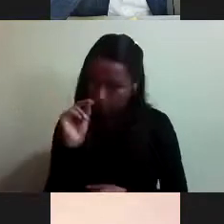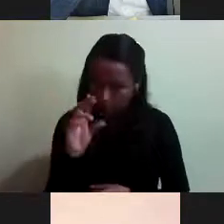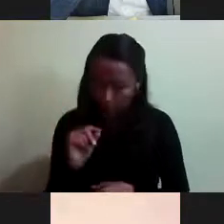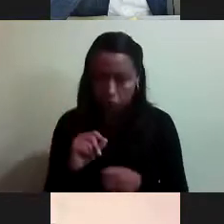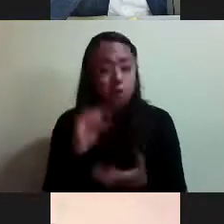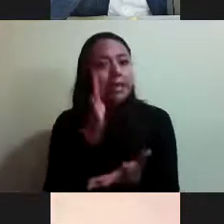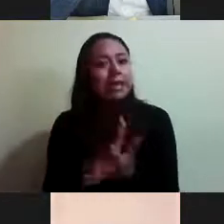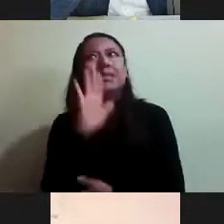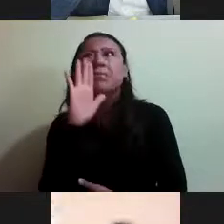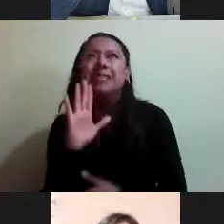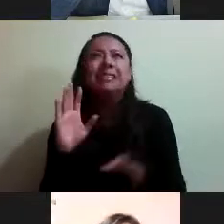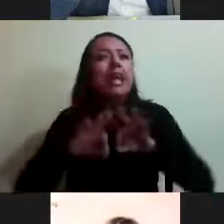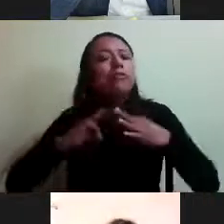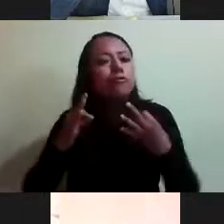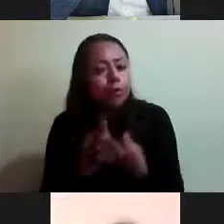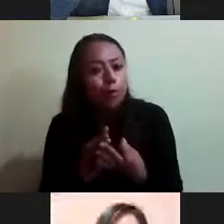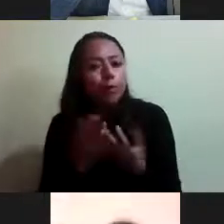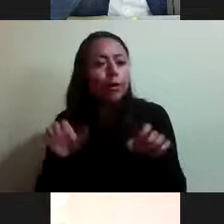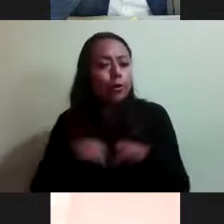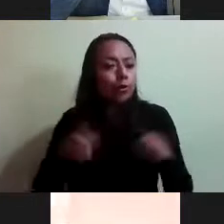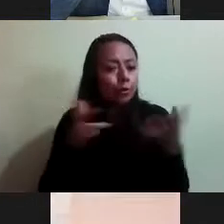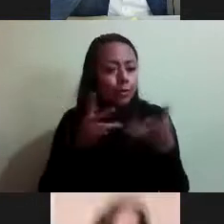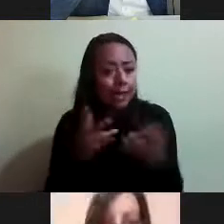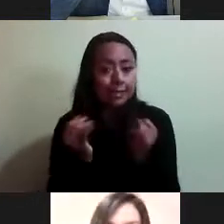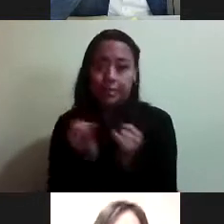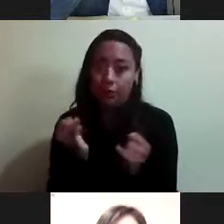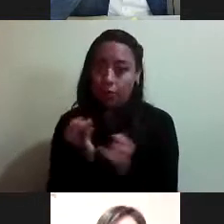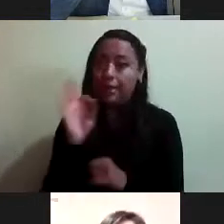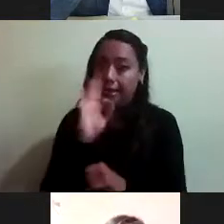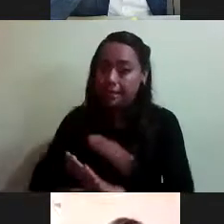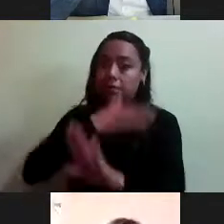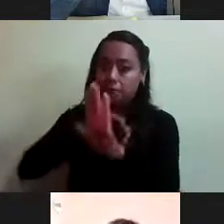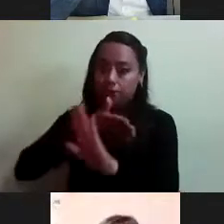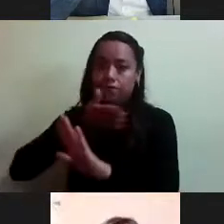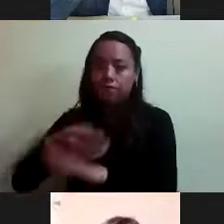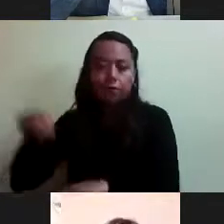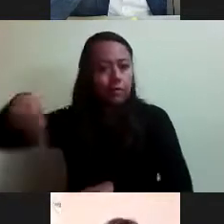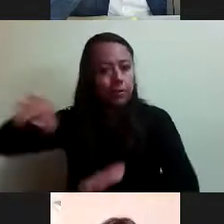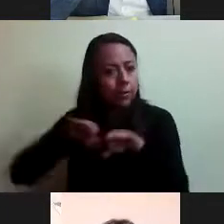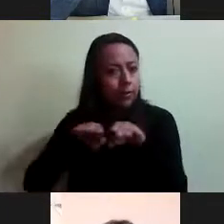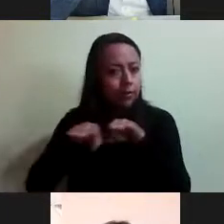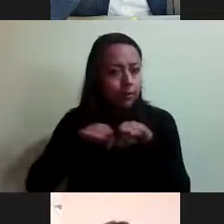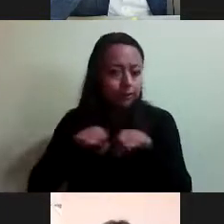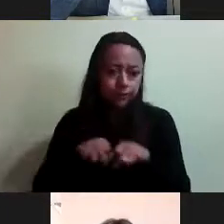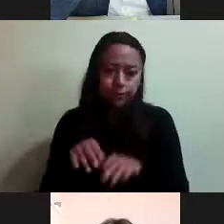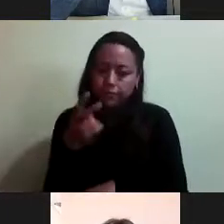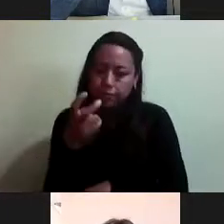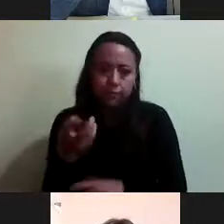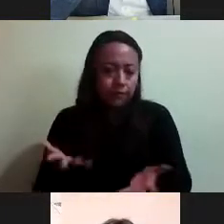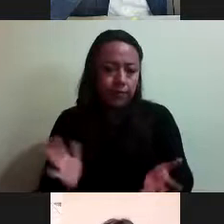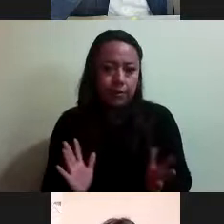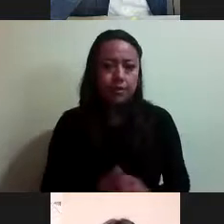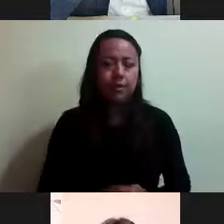posible, y las posibles afectaciones que pudiera tener los trabajadores. Y con eso,